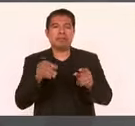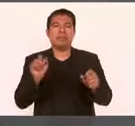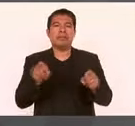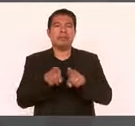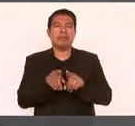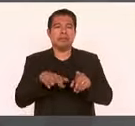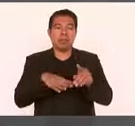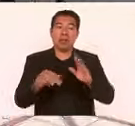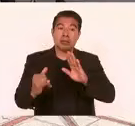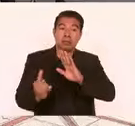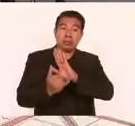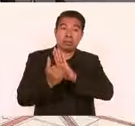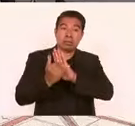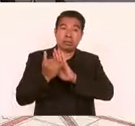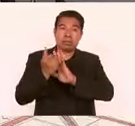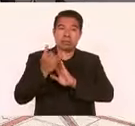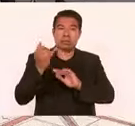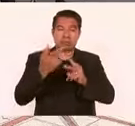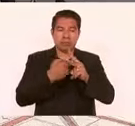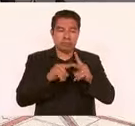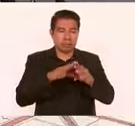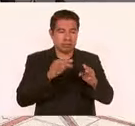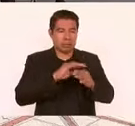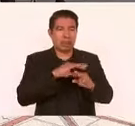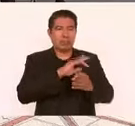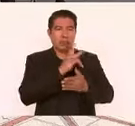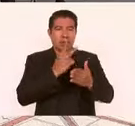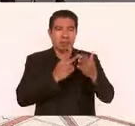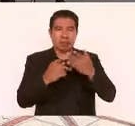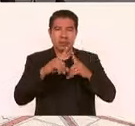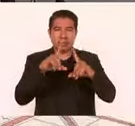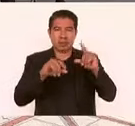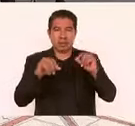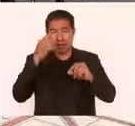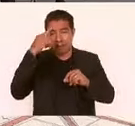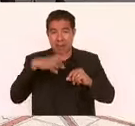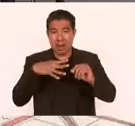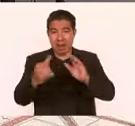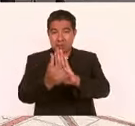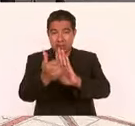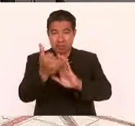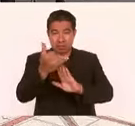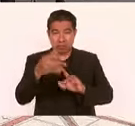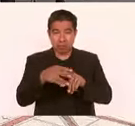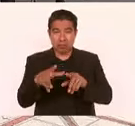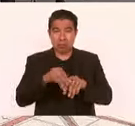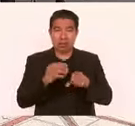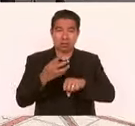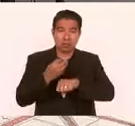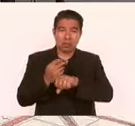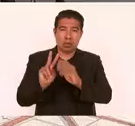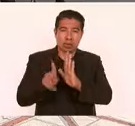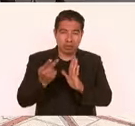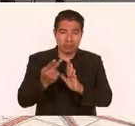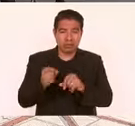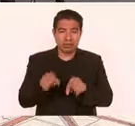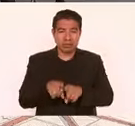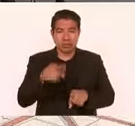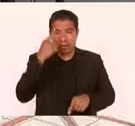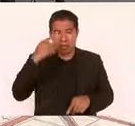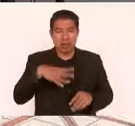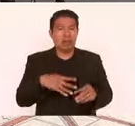Nacional de Reconstrucción, el cual forma parte ahora de los programas prioritarios de este gobierno. Frente al gran